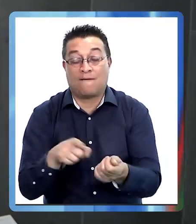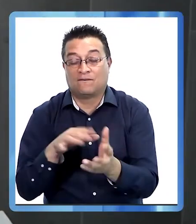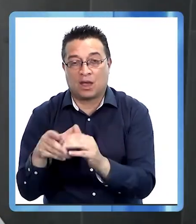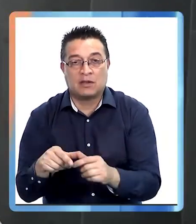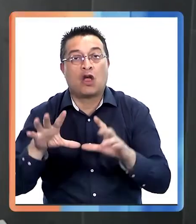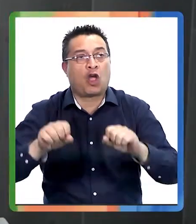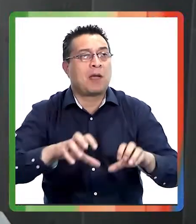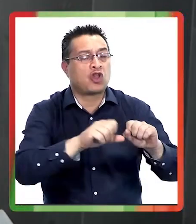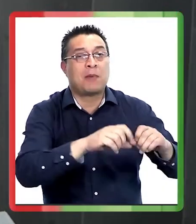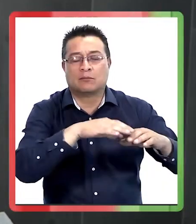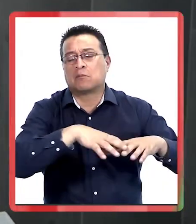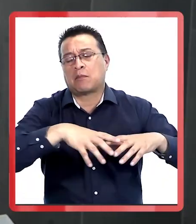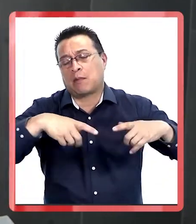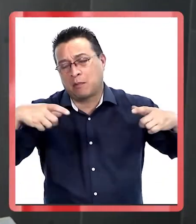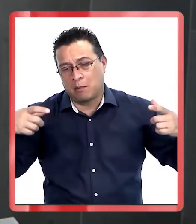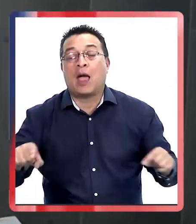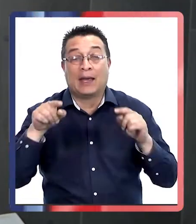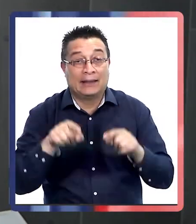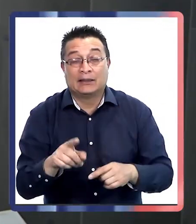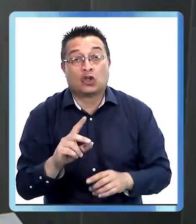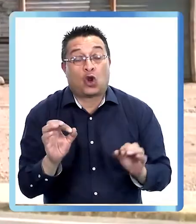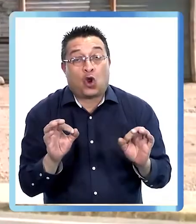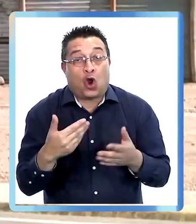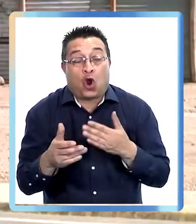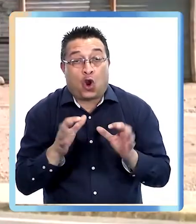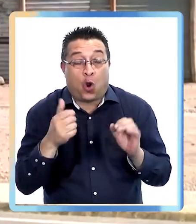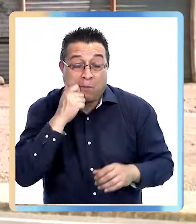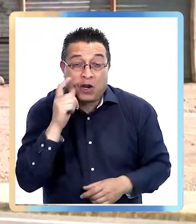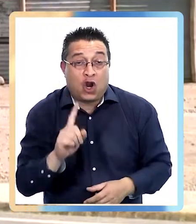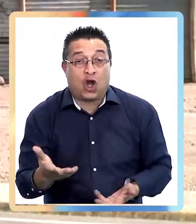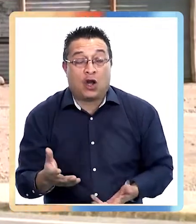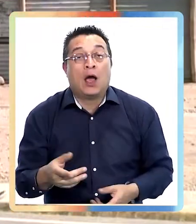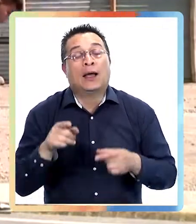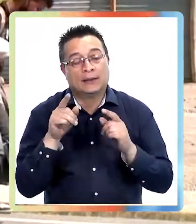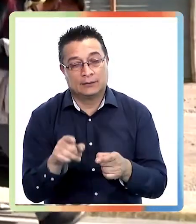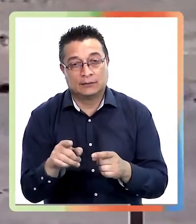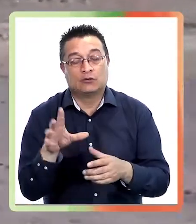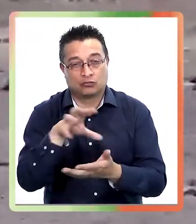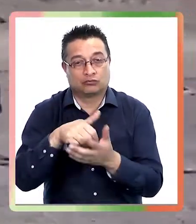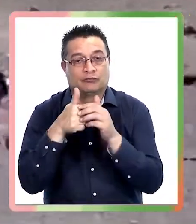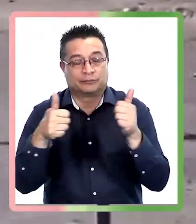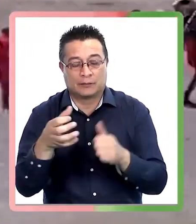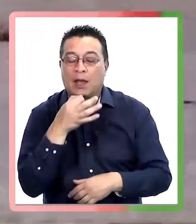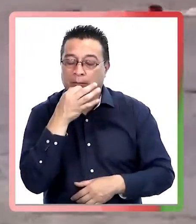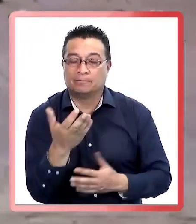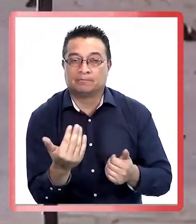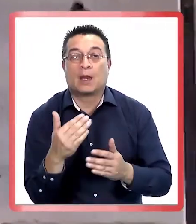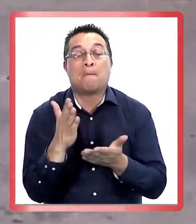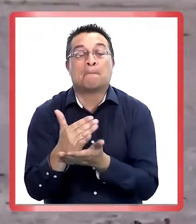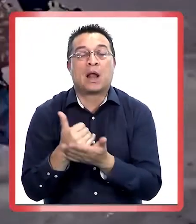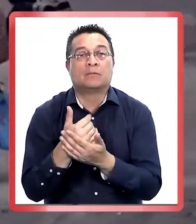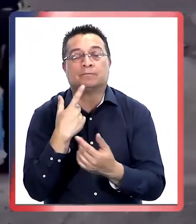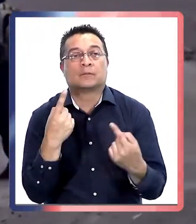de familia en condición de toma, que claramente y a todas luces eso no es humano. Las autoridades comunales siguen a la espera de conocer el plan para